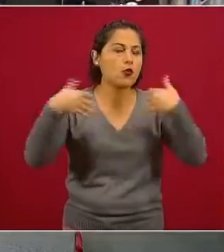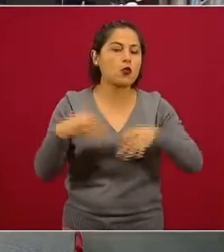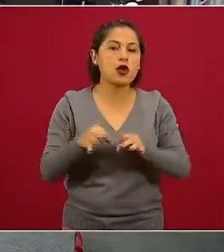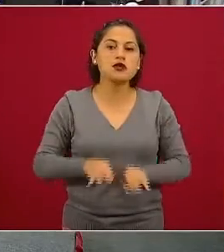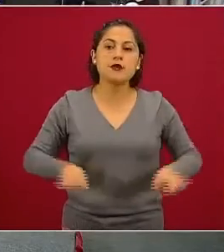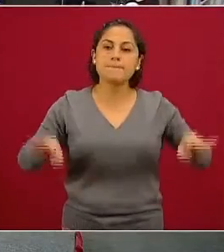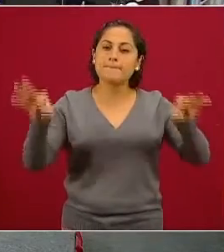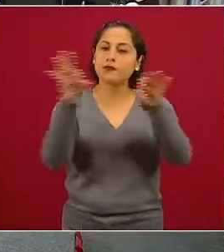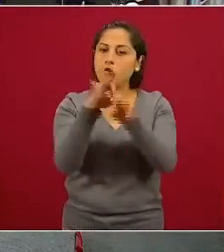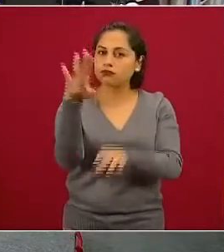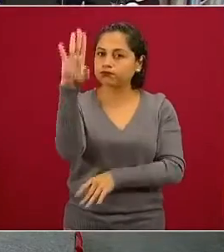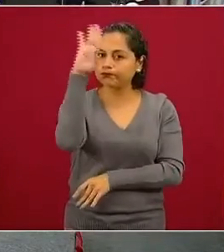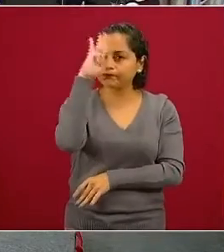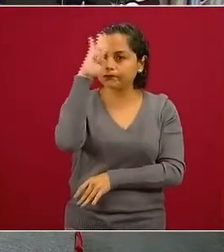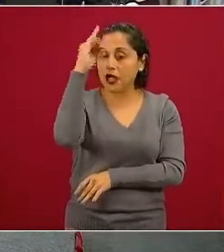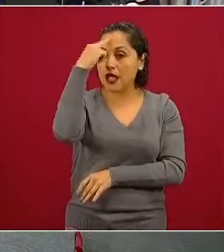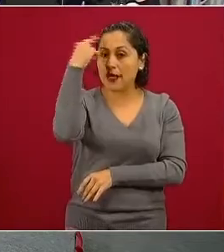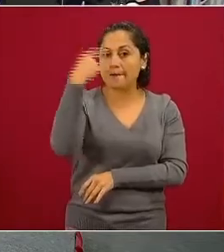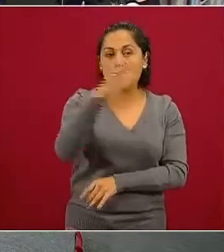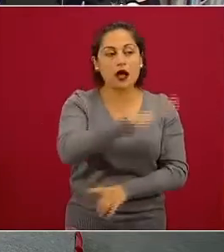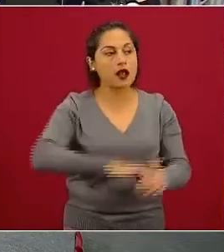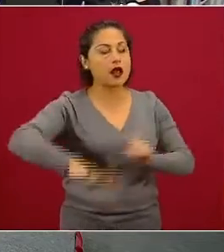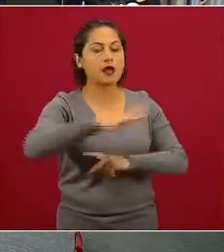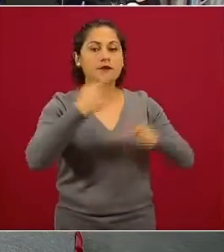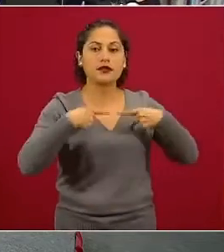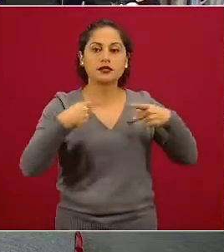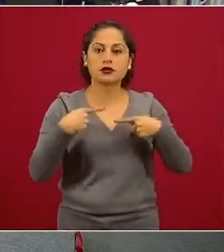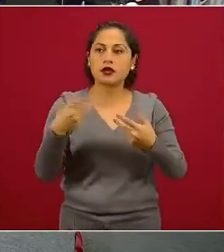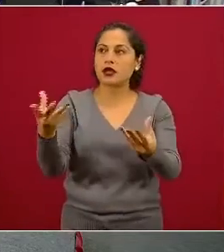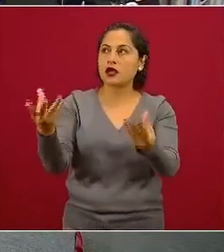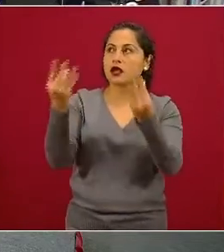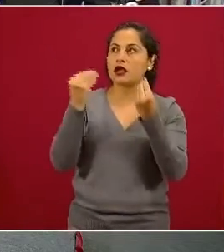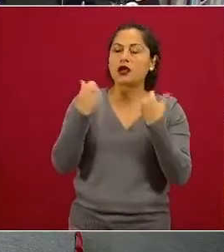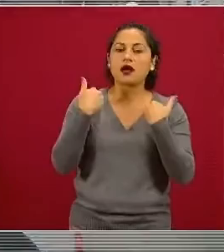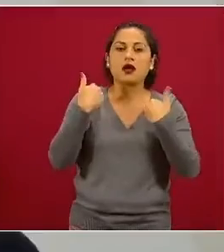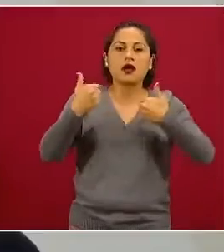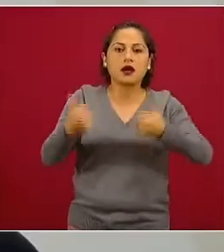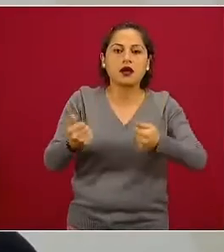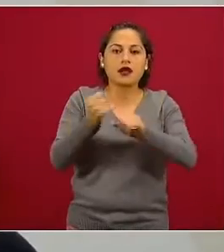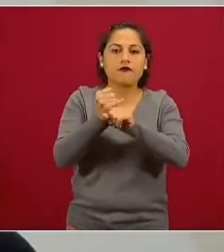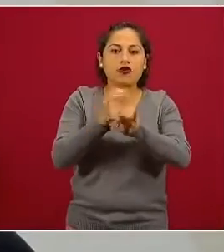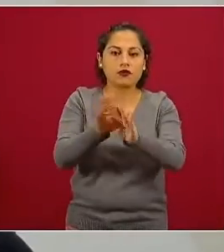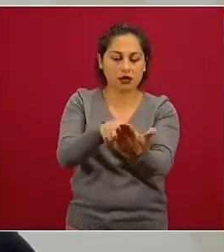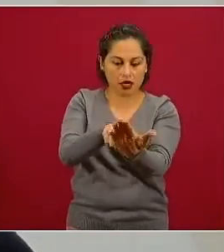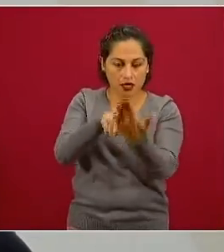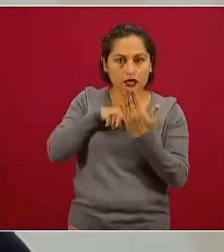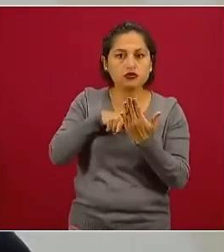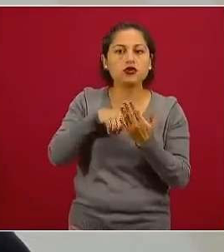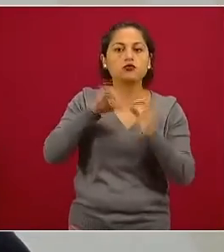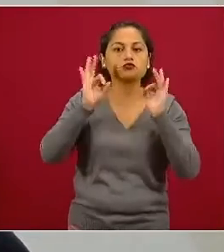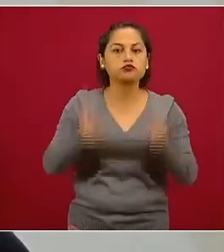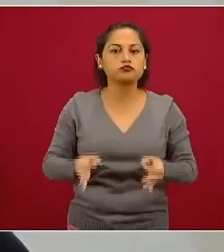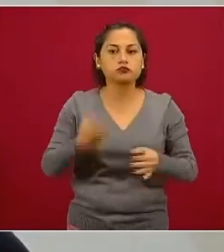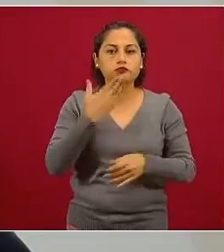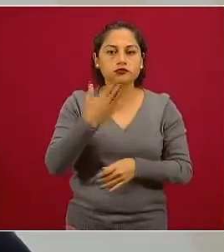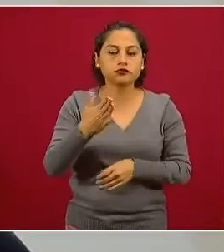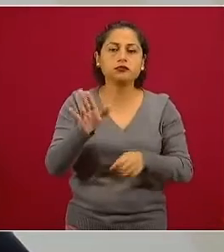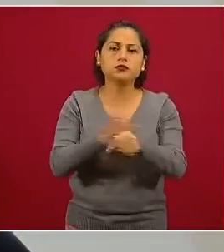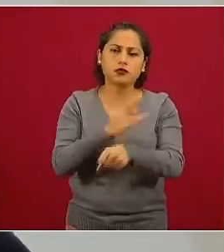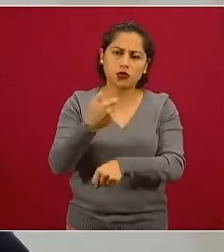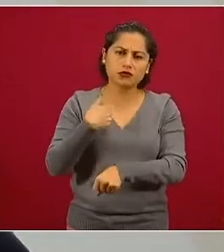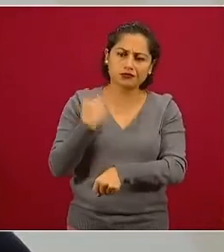miedo. La ciencia, la buena información, la solidaridad son la salida de esta pandemia. Las